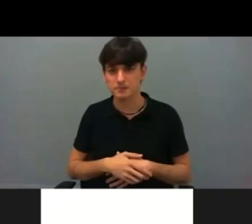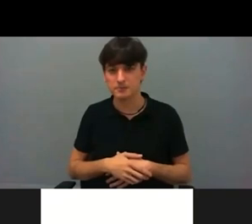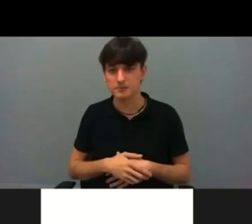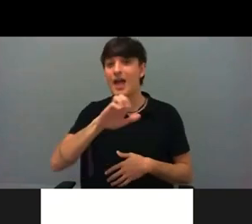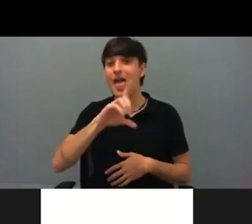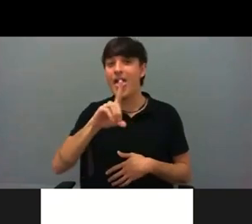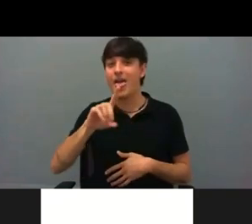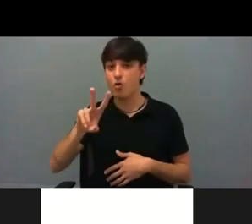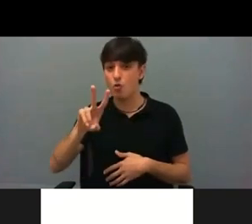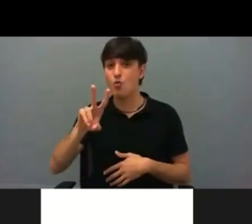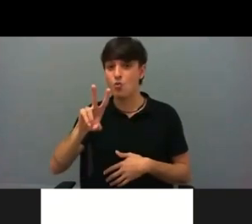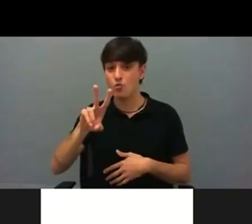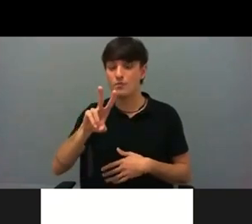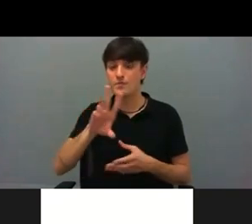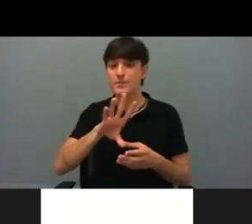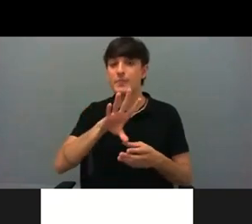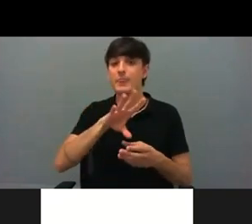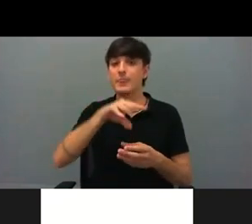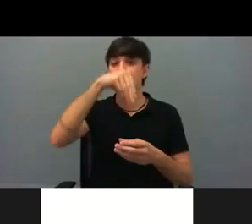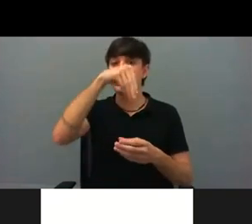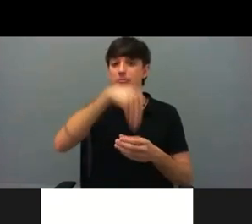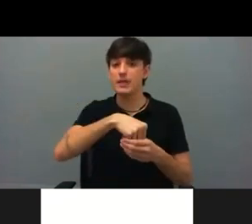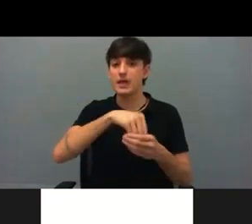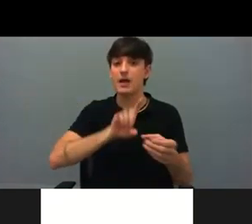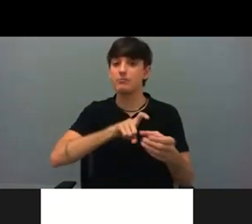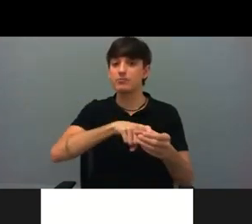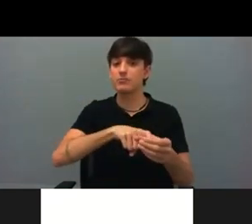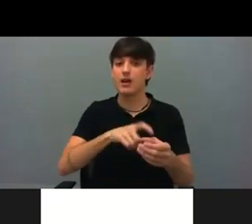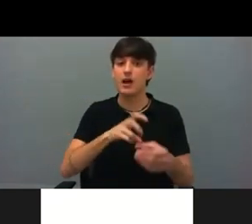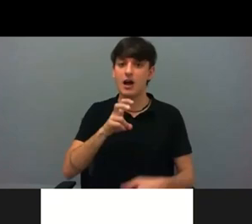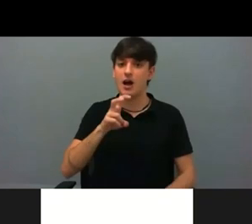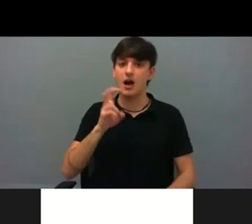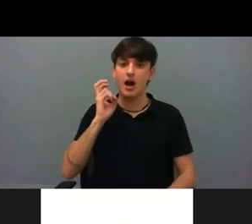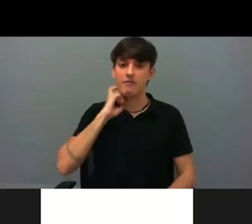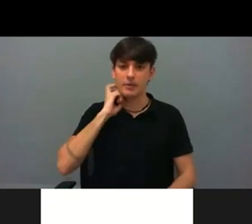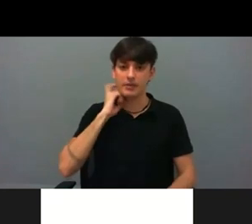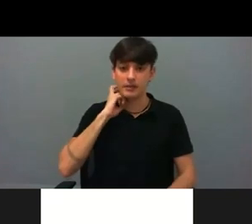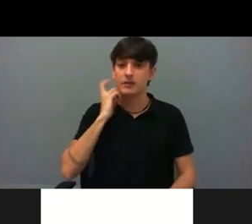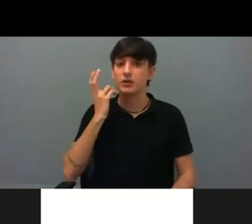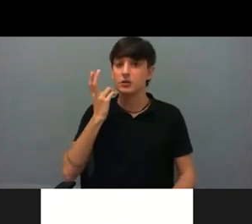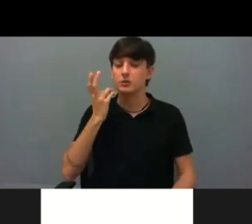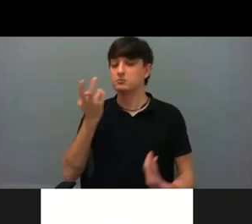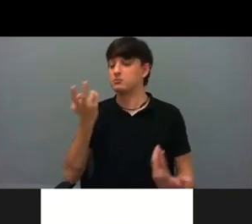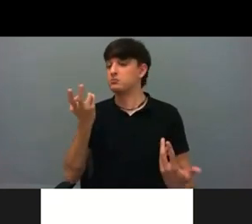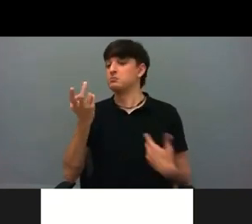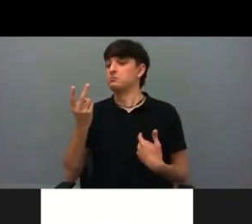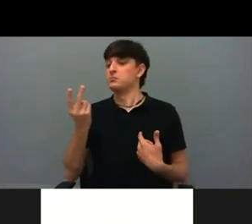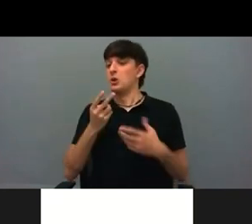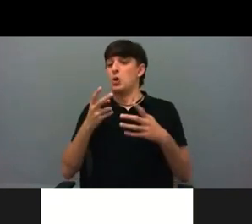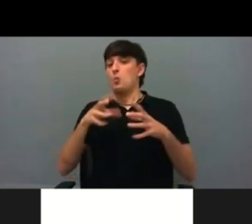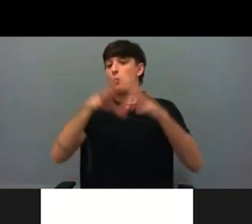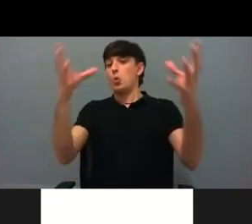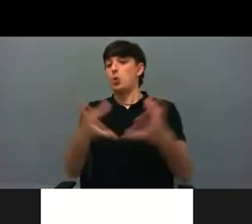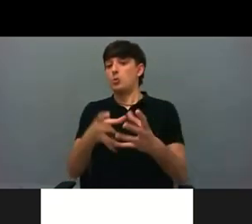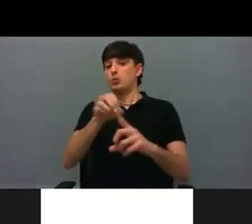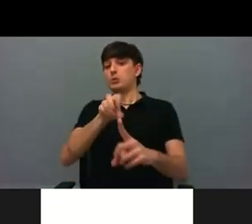entró en Avapaz, ¿vale? Y nosotros vimos el mundo de otra manera gracias a ellos. En